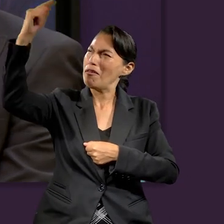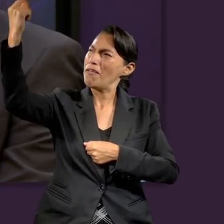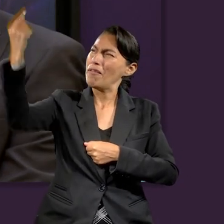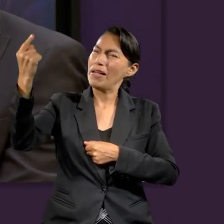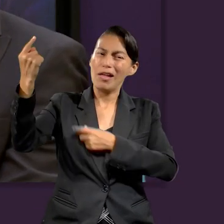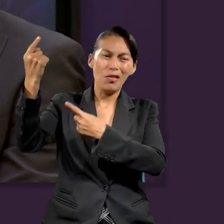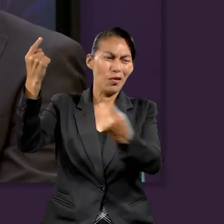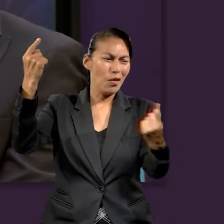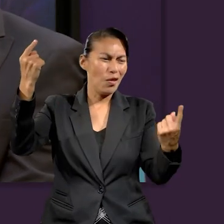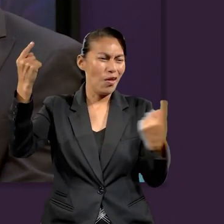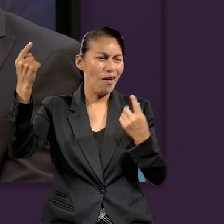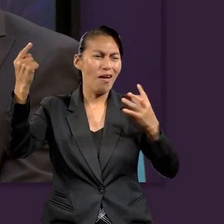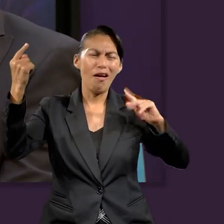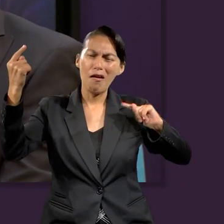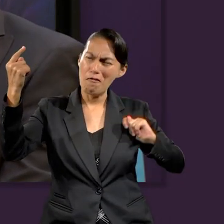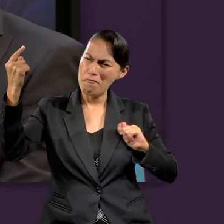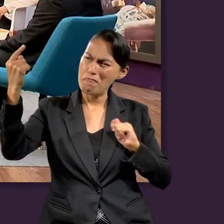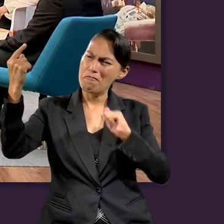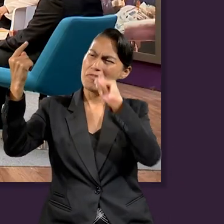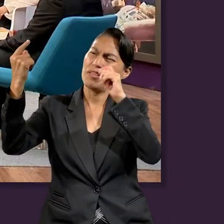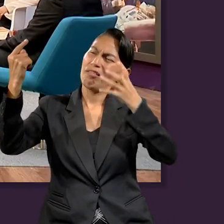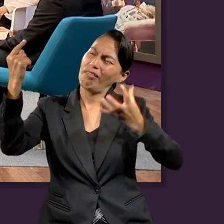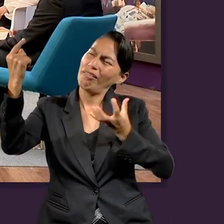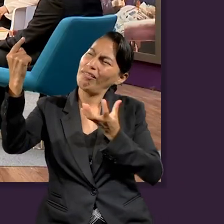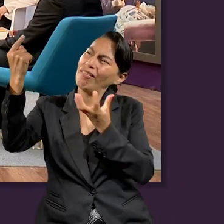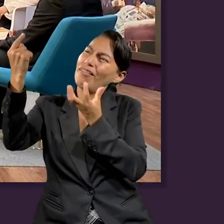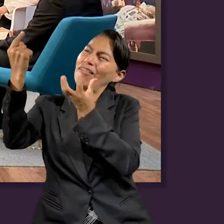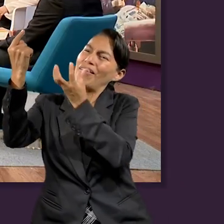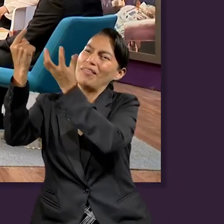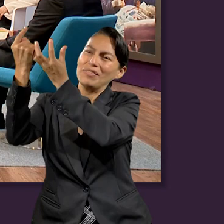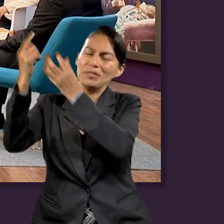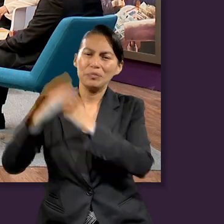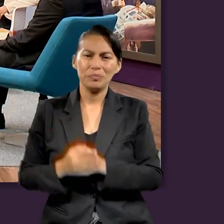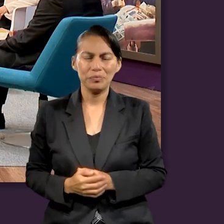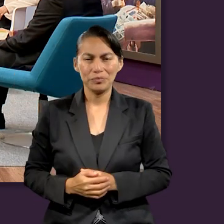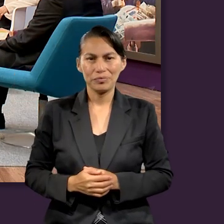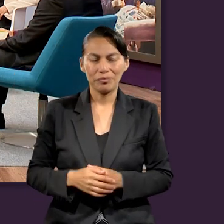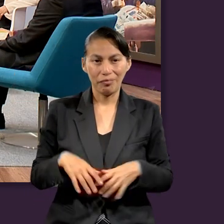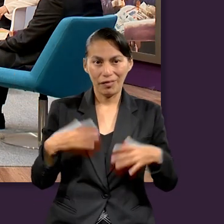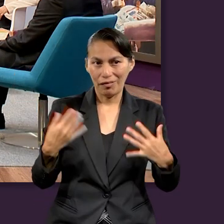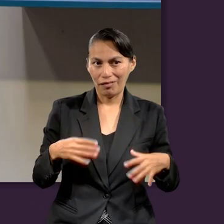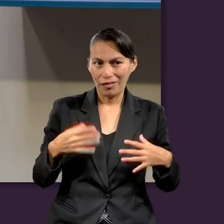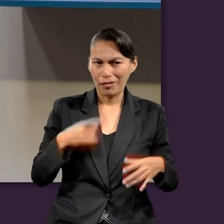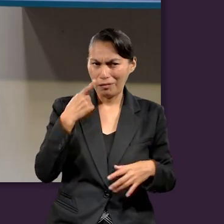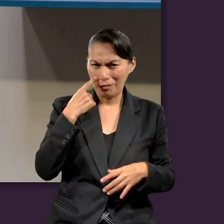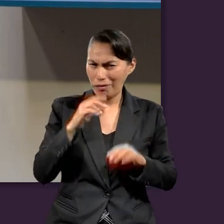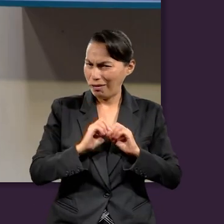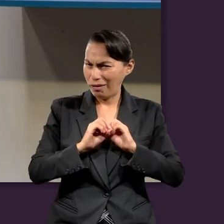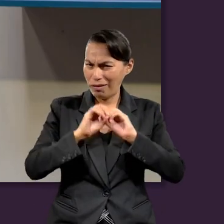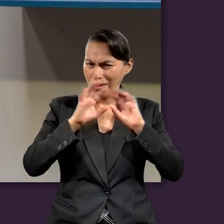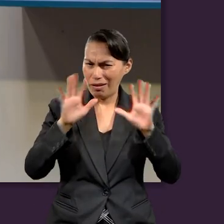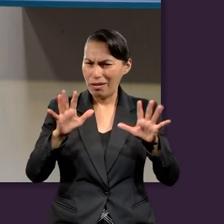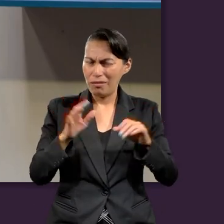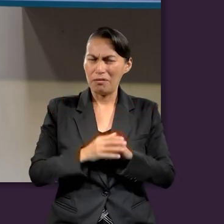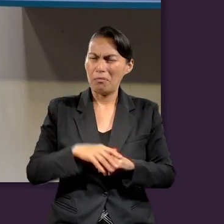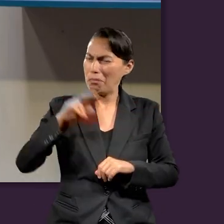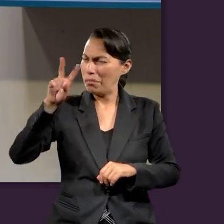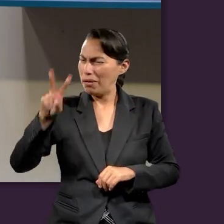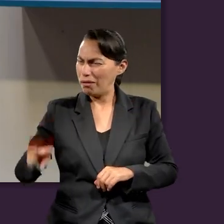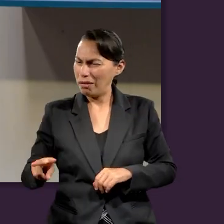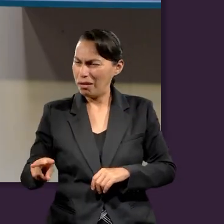vamos a triunfar, su pueblo. Es decir, en el estudio de esta semana, vemos un contraste bien claro